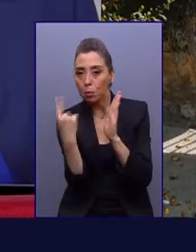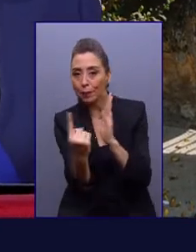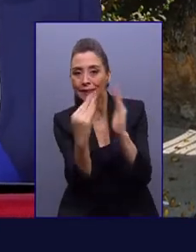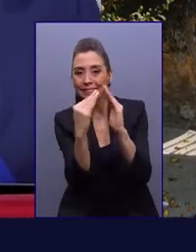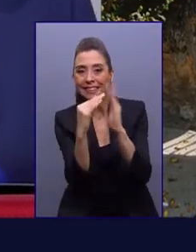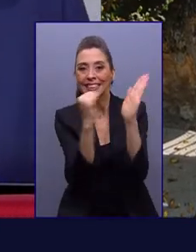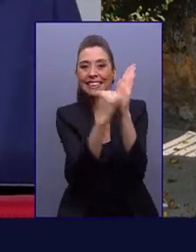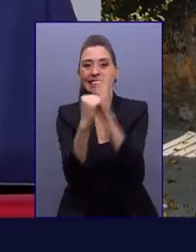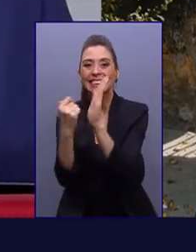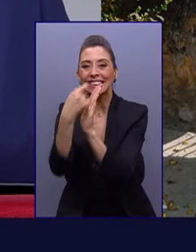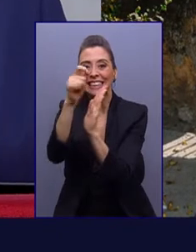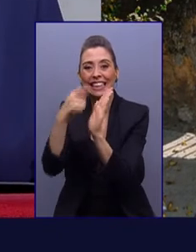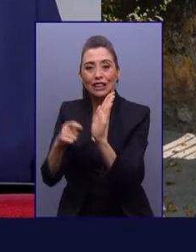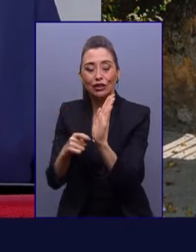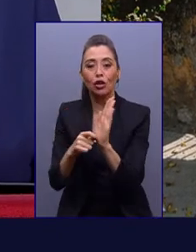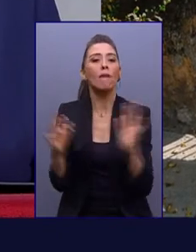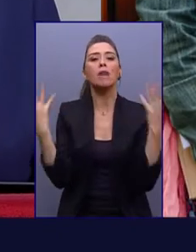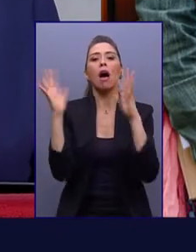abarcó...